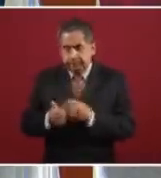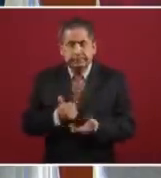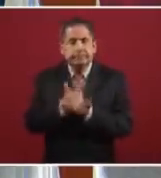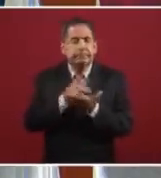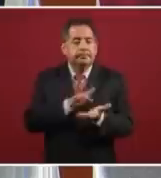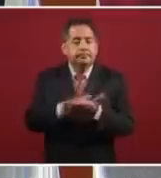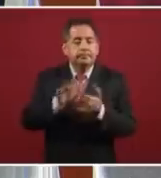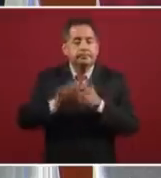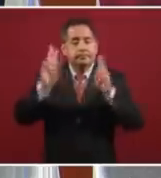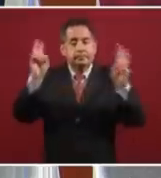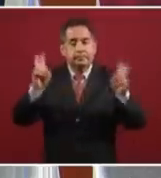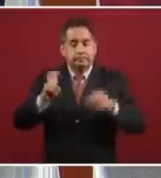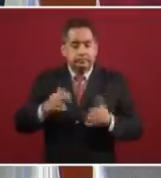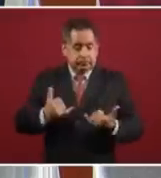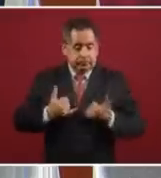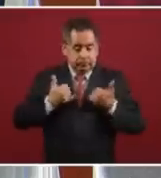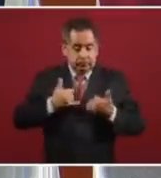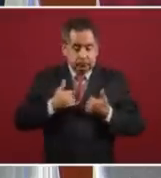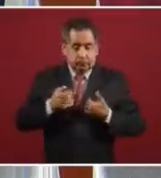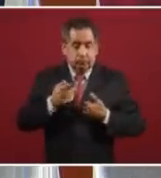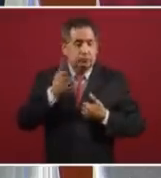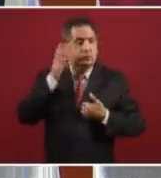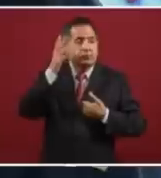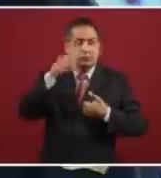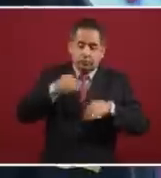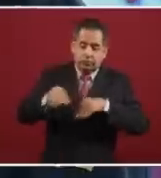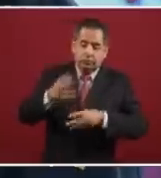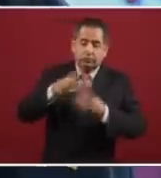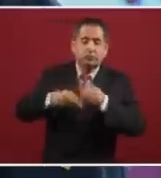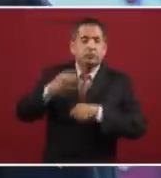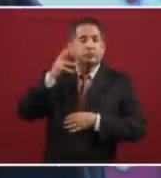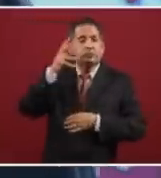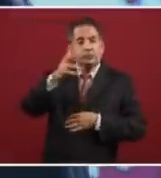es Jóvenes Construyendo el Futuro. De los